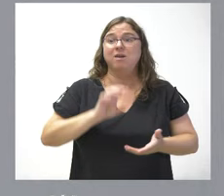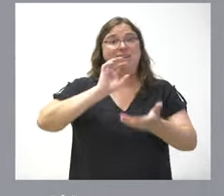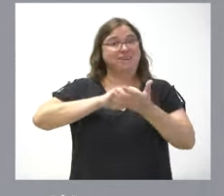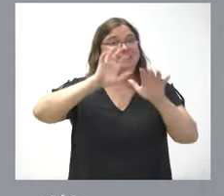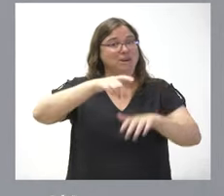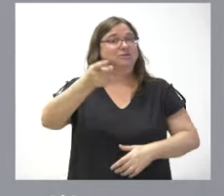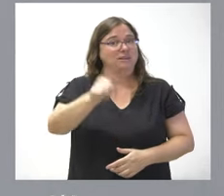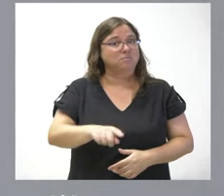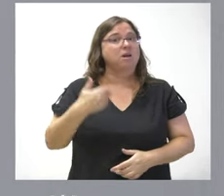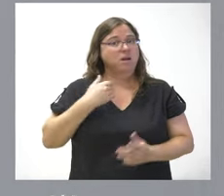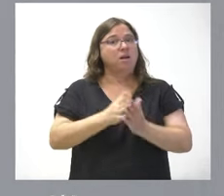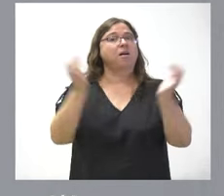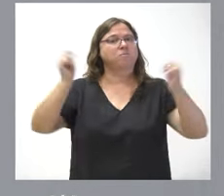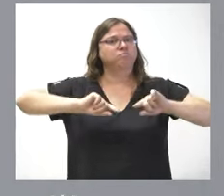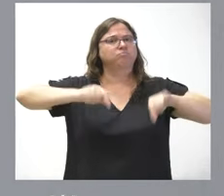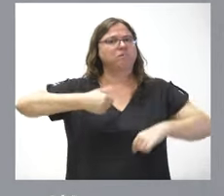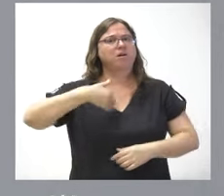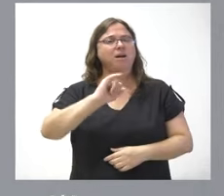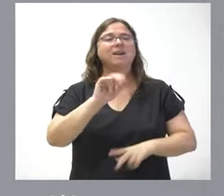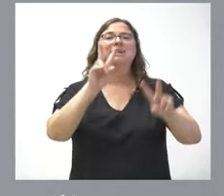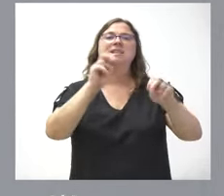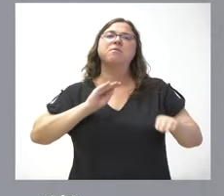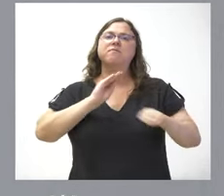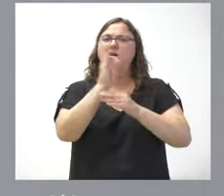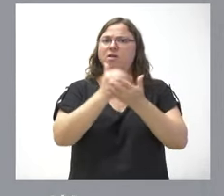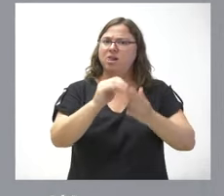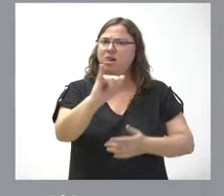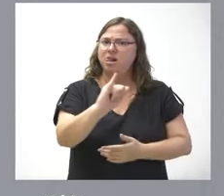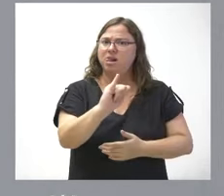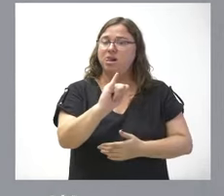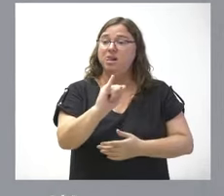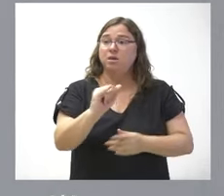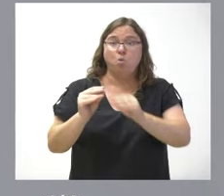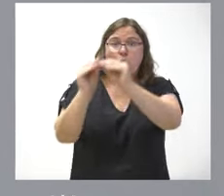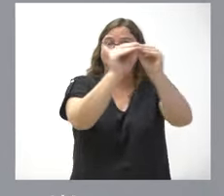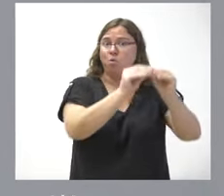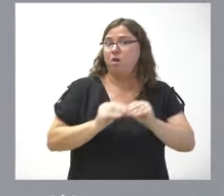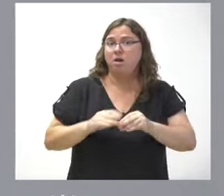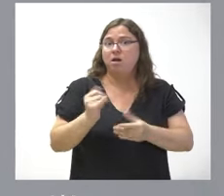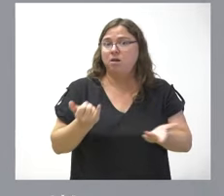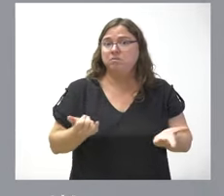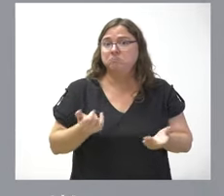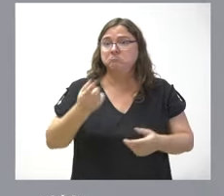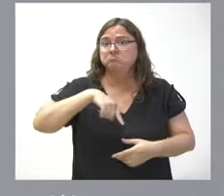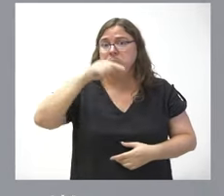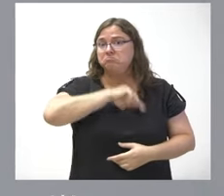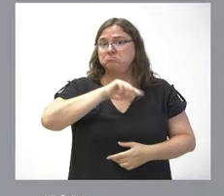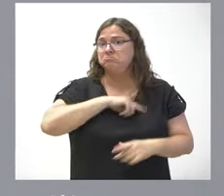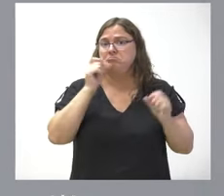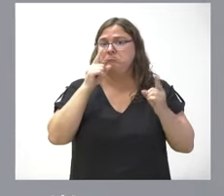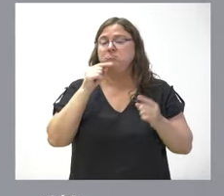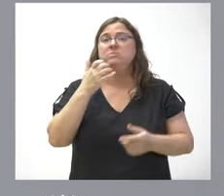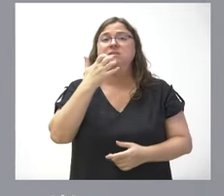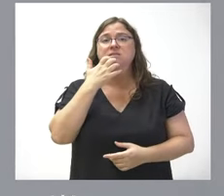León hay acuerdos firmados en materia de financiación autonómica con carácter de unanimidad y no tenemos constancia de que